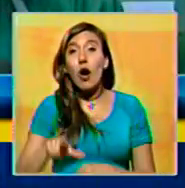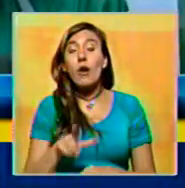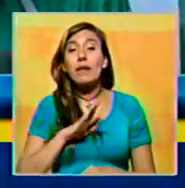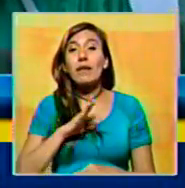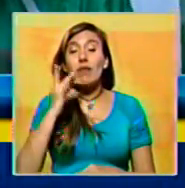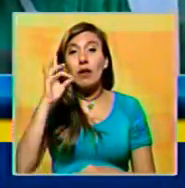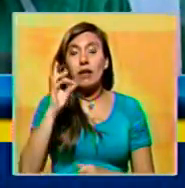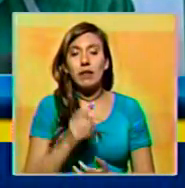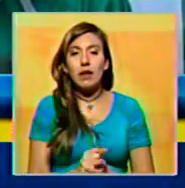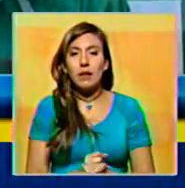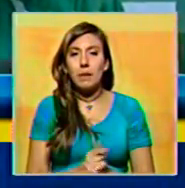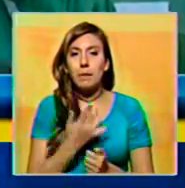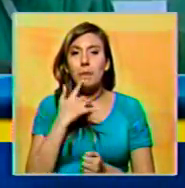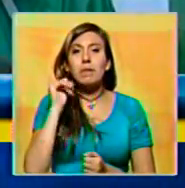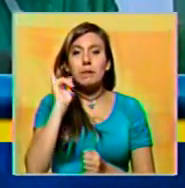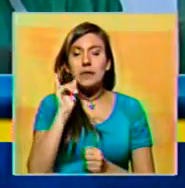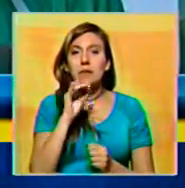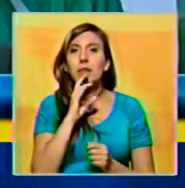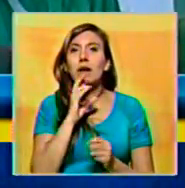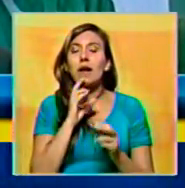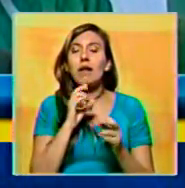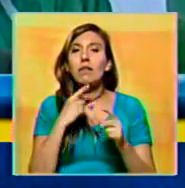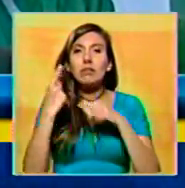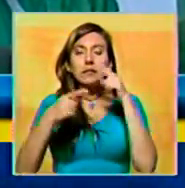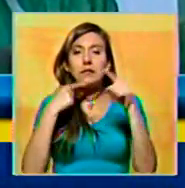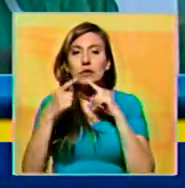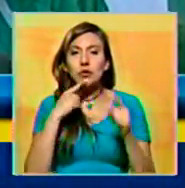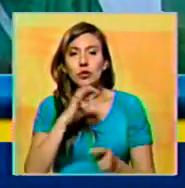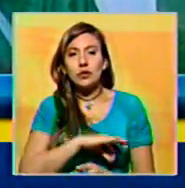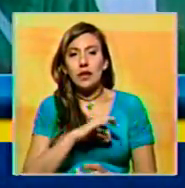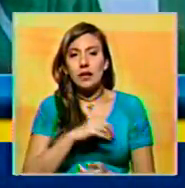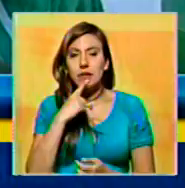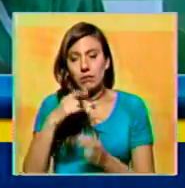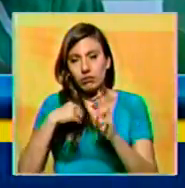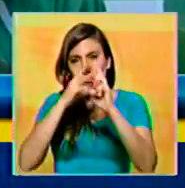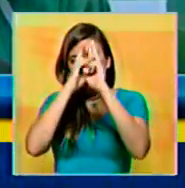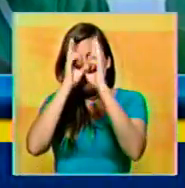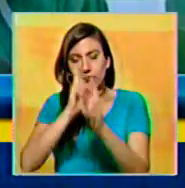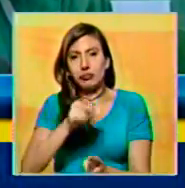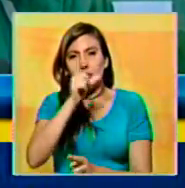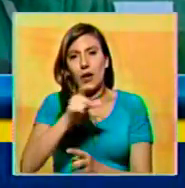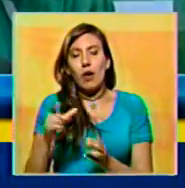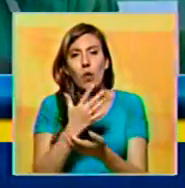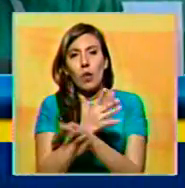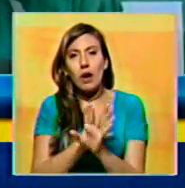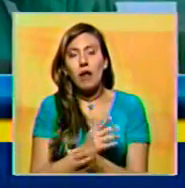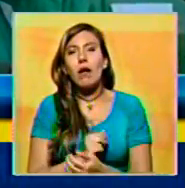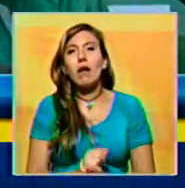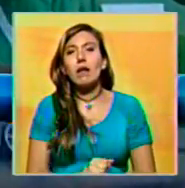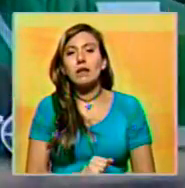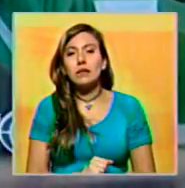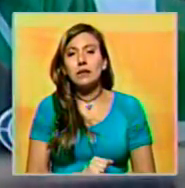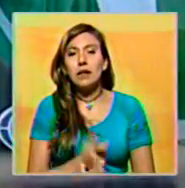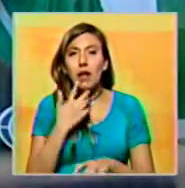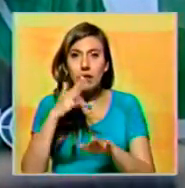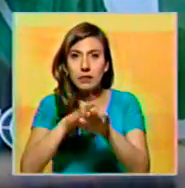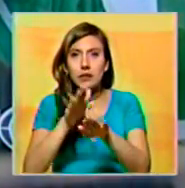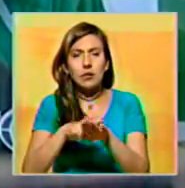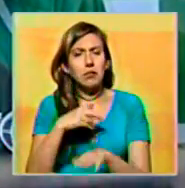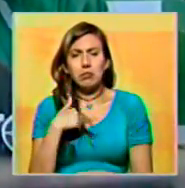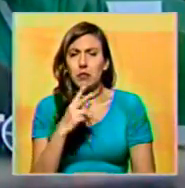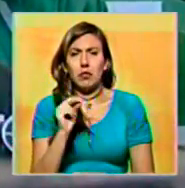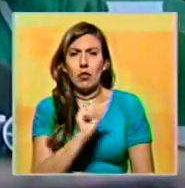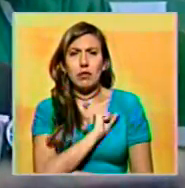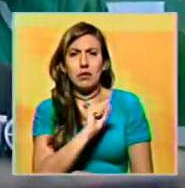Azcaigorta, utilizó la misma red social para responder a las palabras de Farías. Expresó su respeto a los jugadores y a los fútbol venezolanos, aunque advirtió que no le